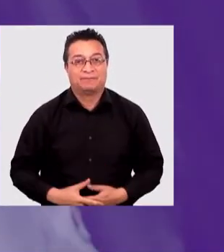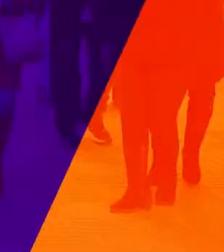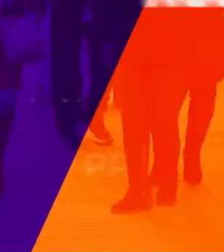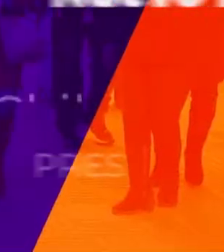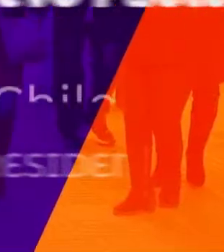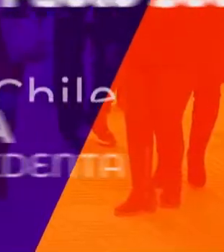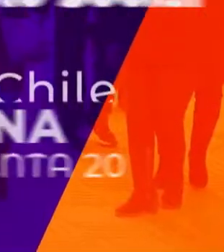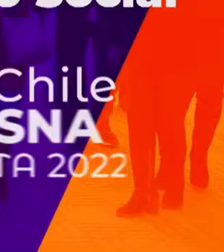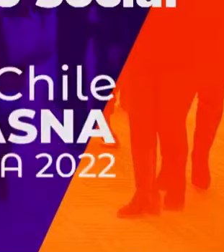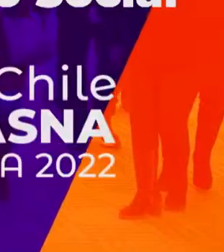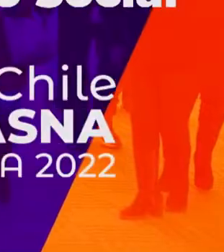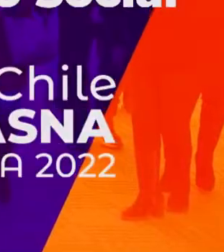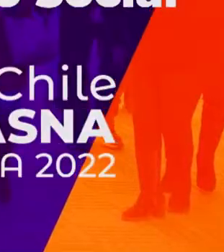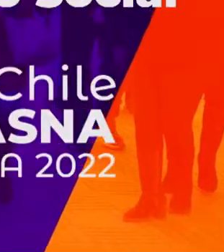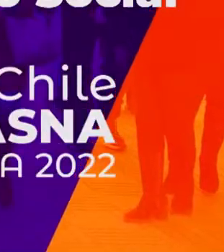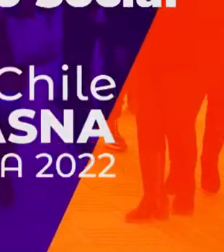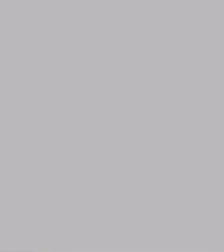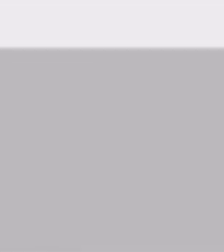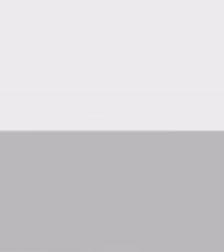liberal